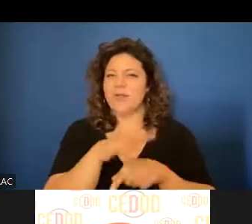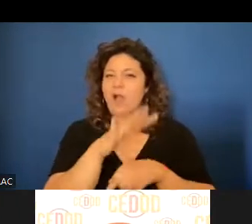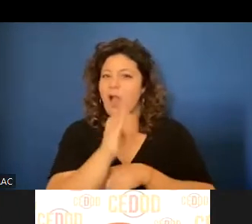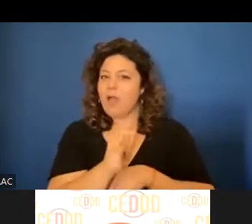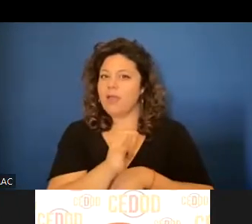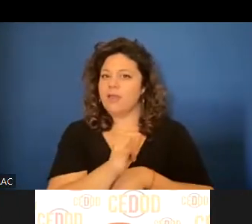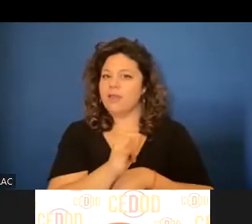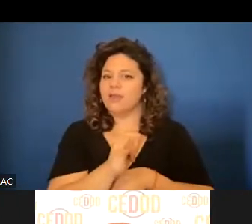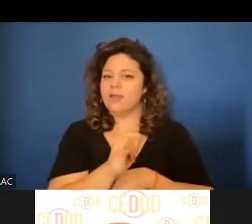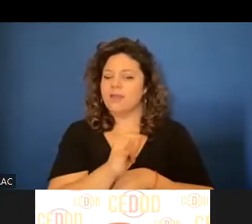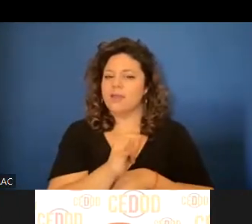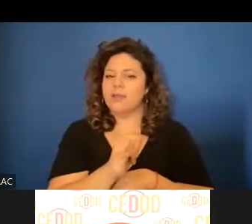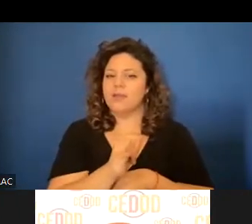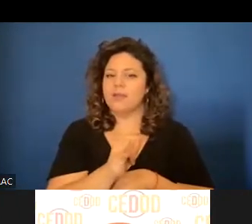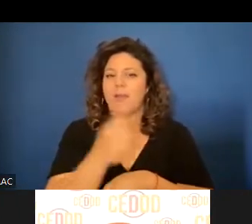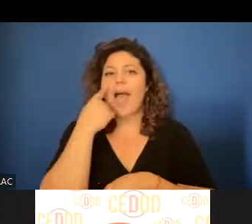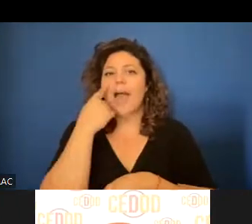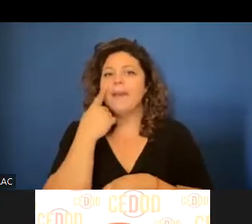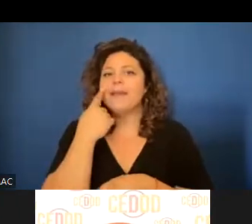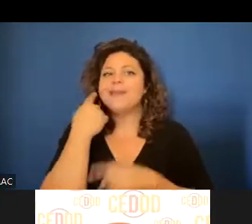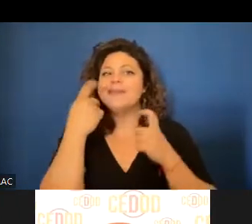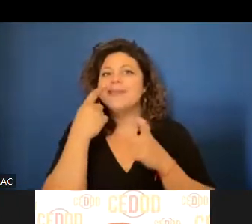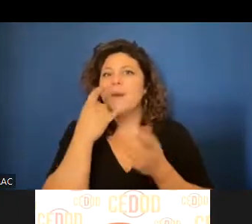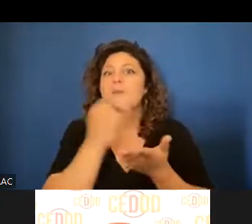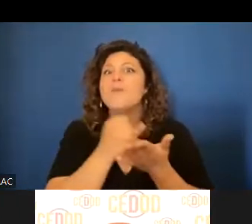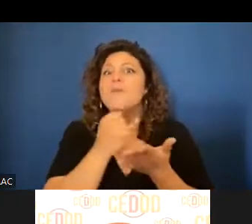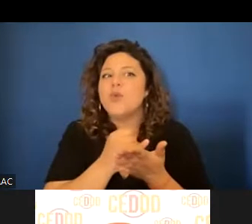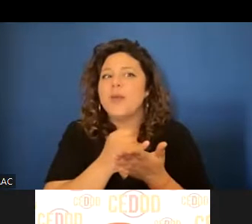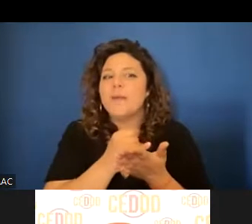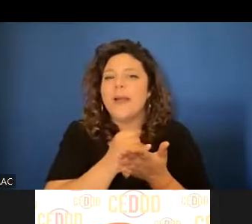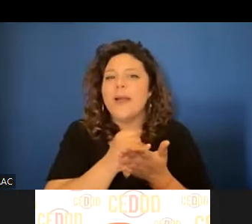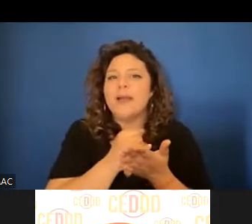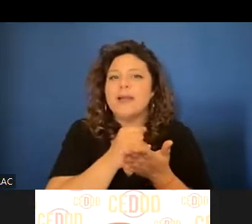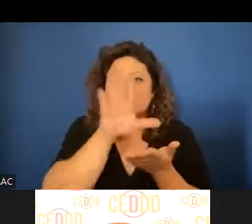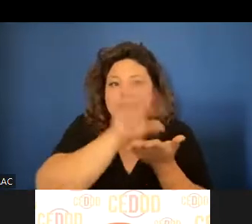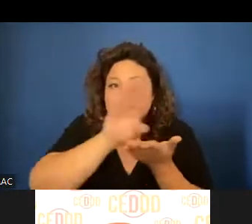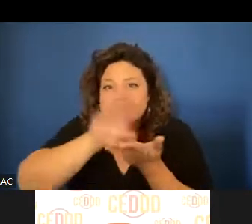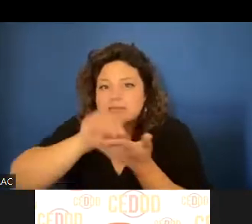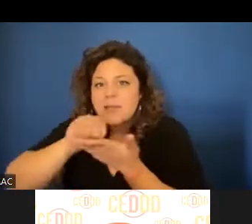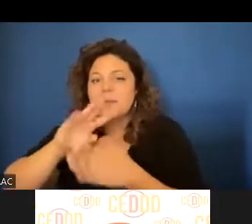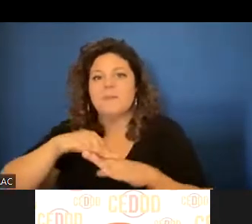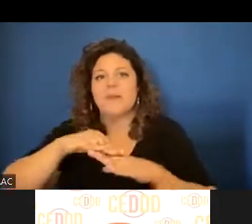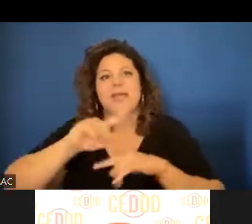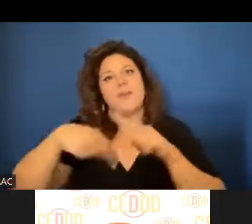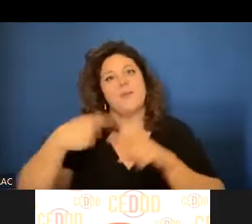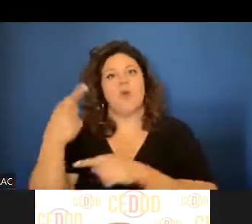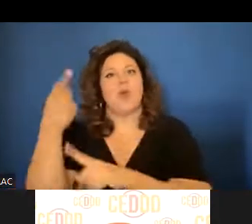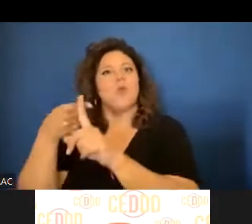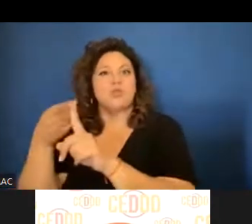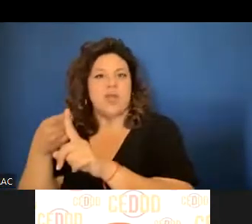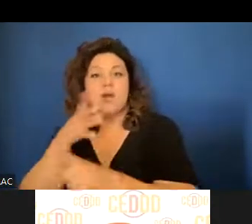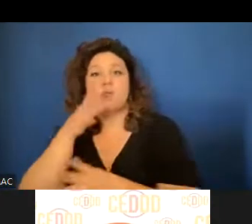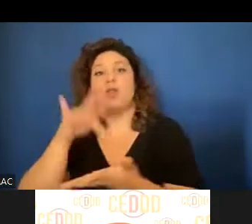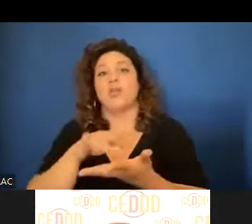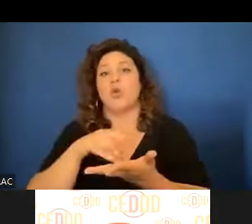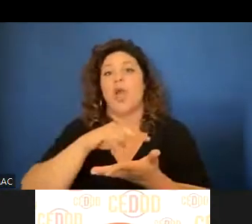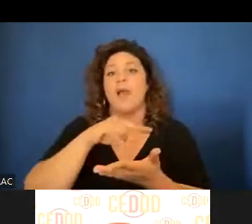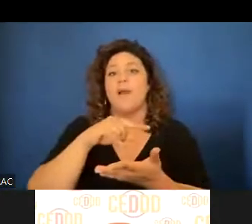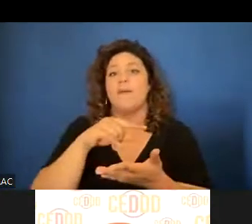Ley 15/2022, esta de igualdad y no discriminación, hemos hablado para las personas, ¿no?, que supone